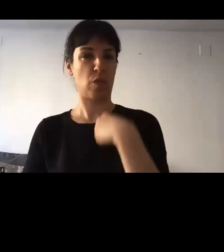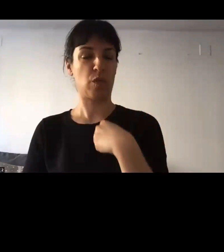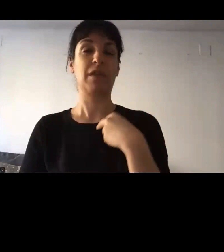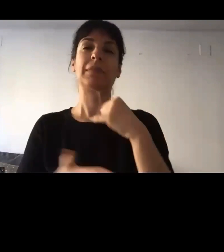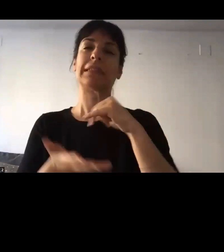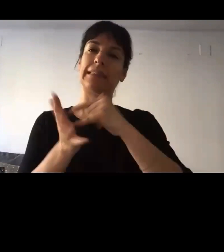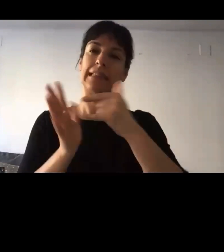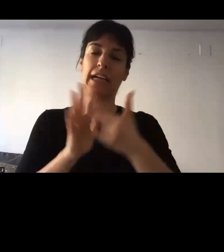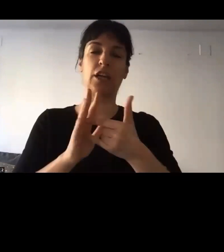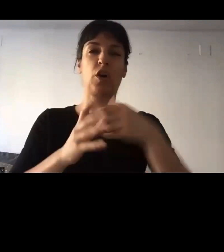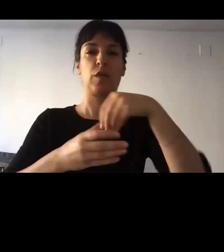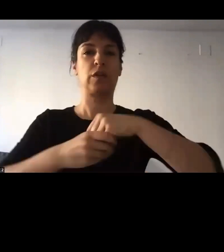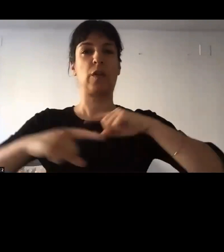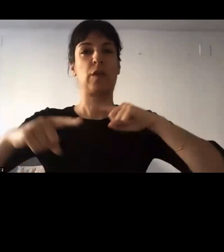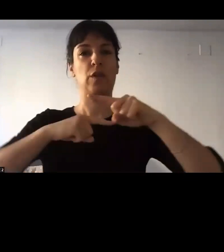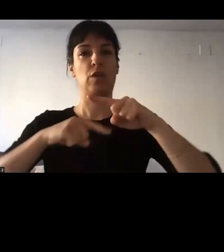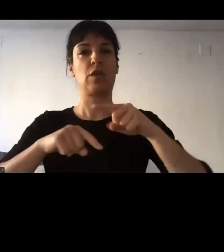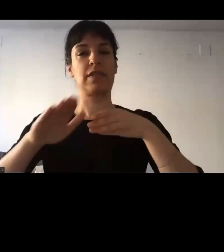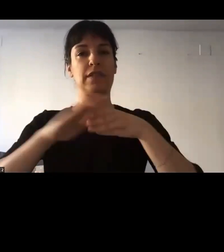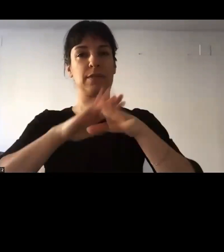de la Dirección de Accesibilidad Universal.